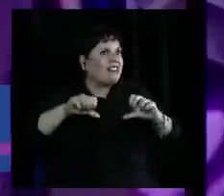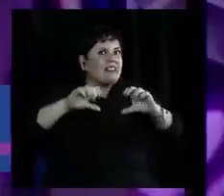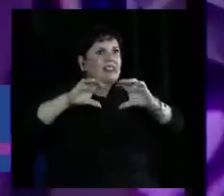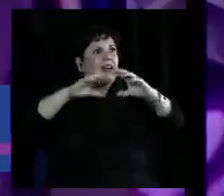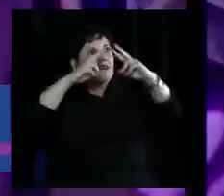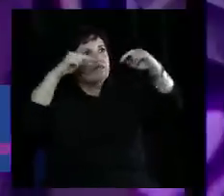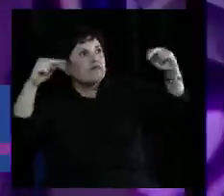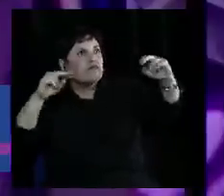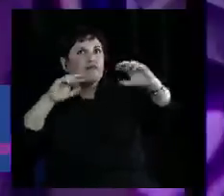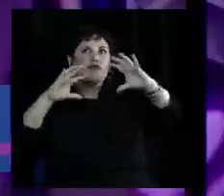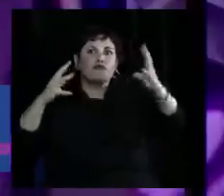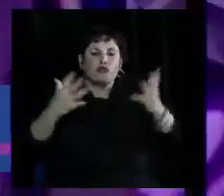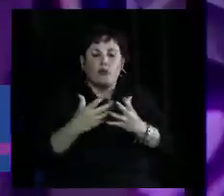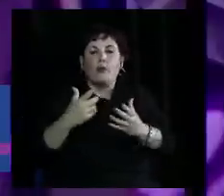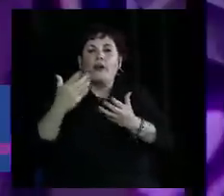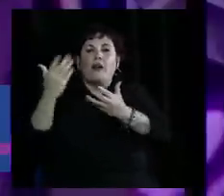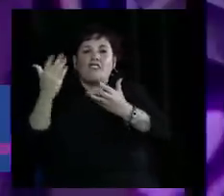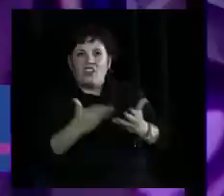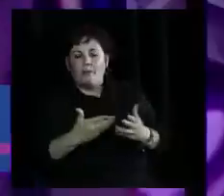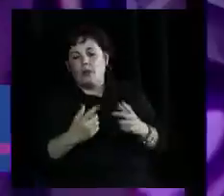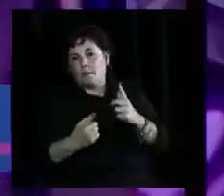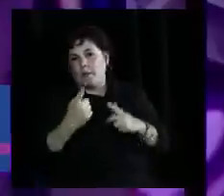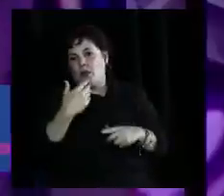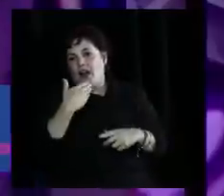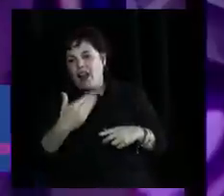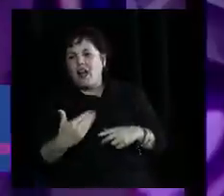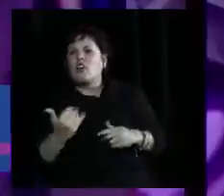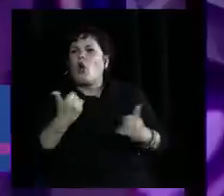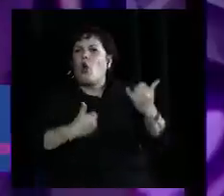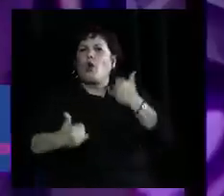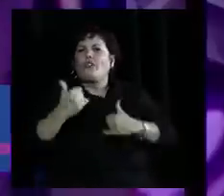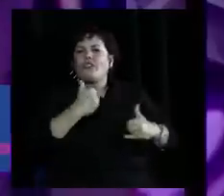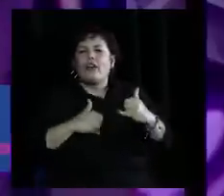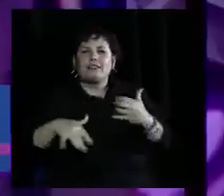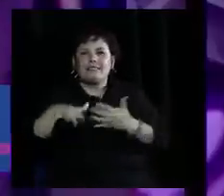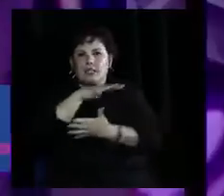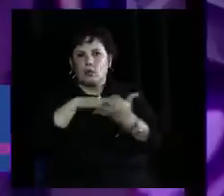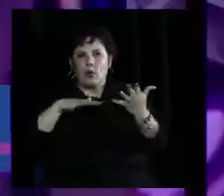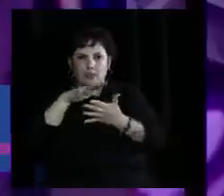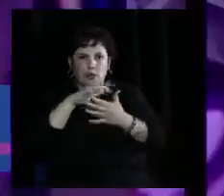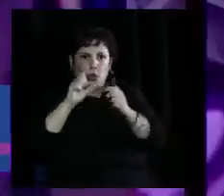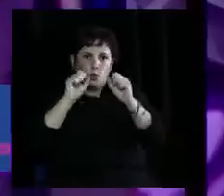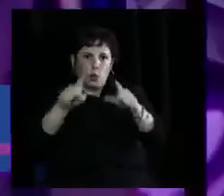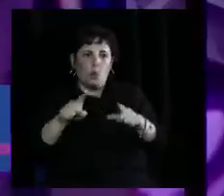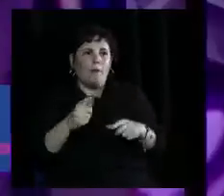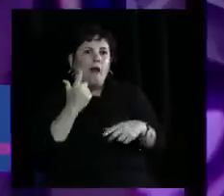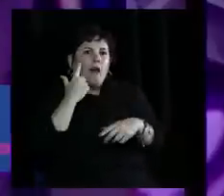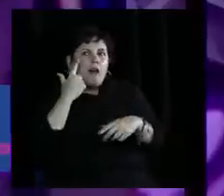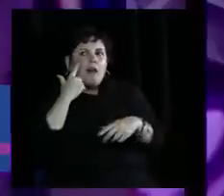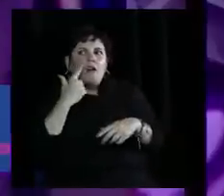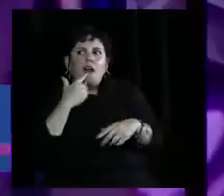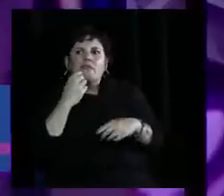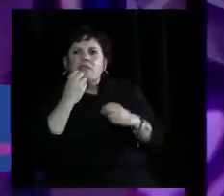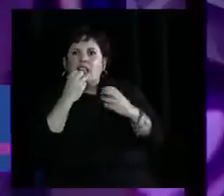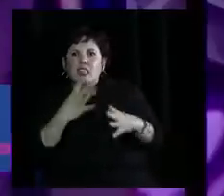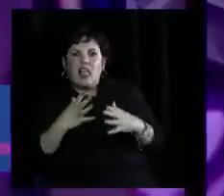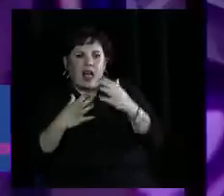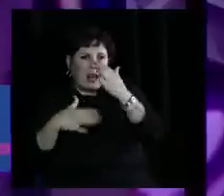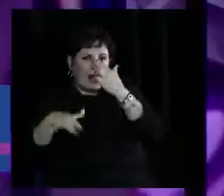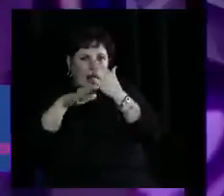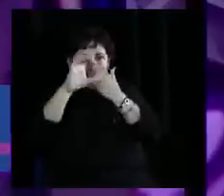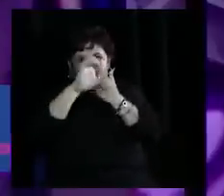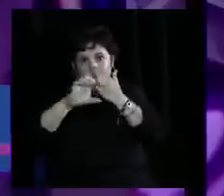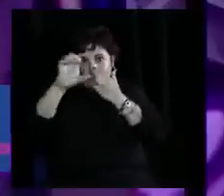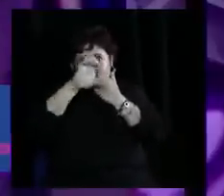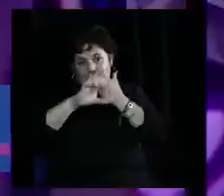Gabriel. Primero, gracias por estar acá y contanos un poco cuál es el panorama para que la gente vaya conociendo qué está pasando en la